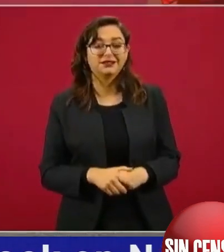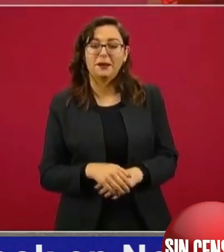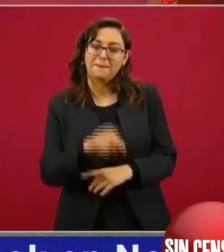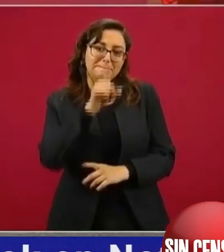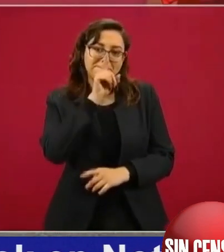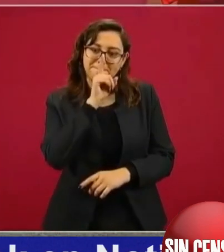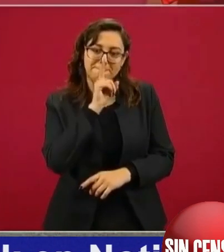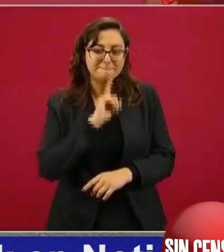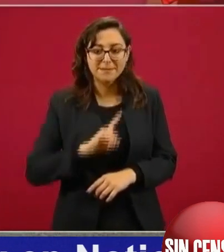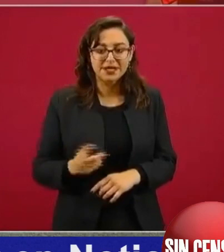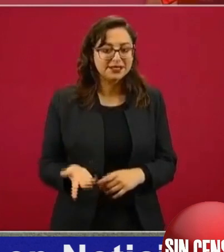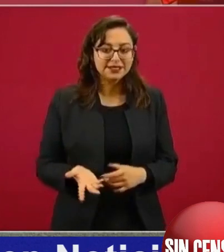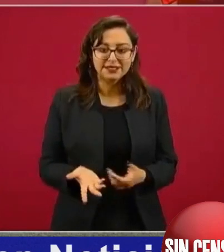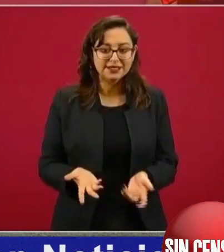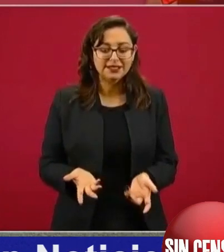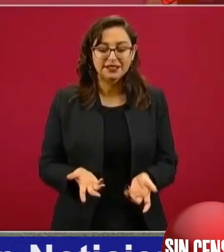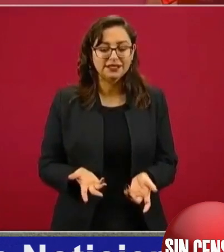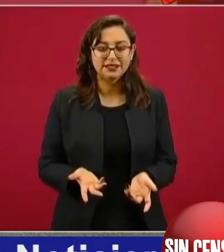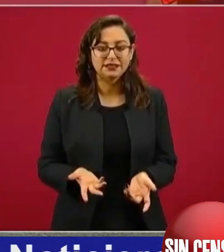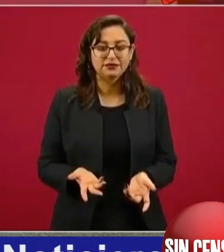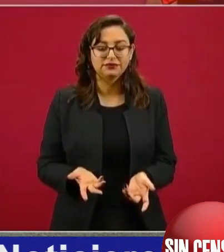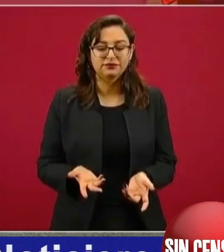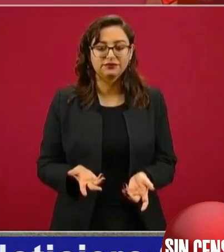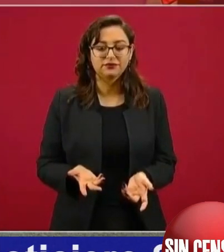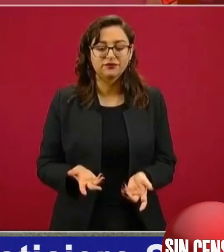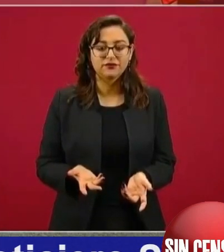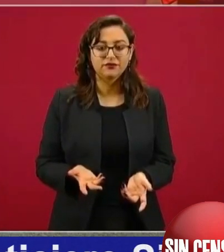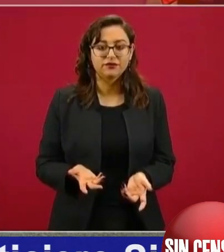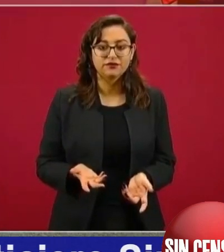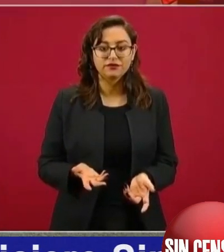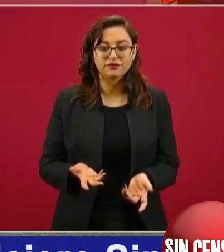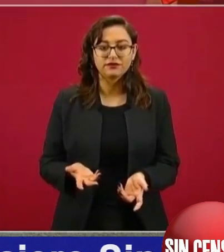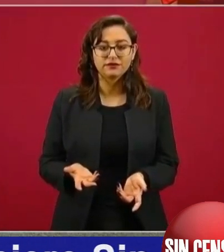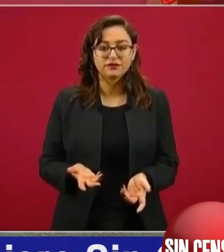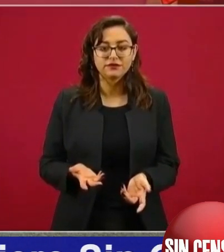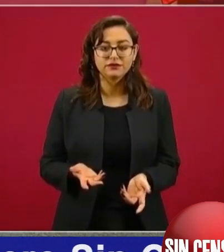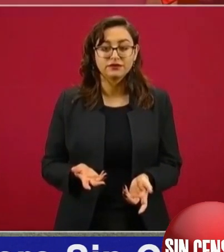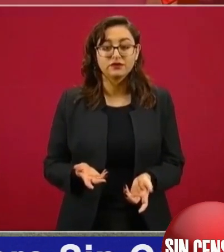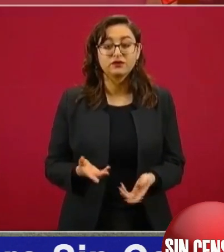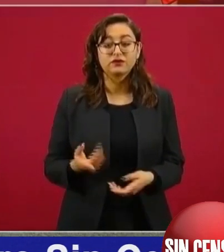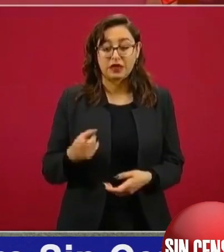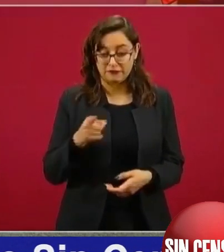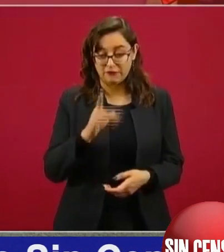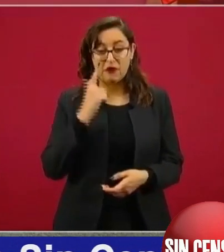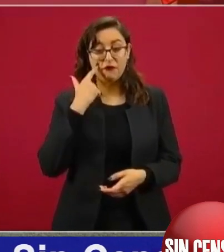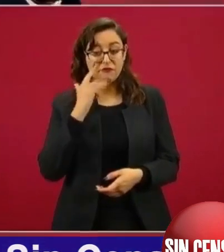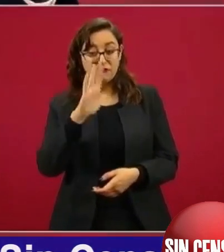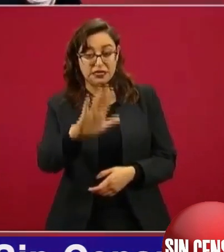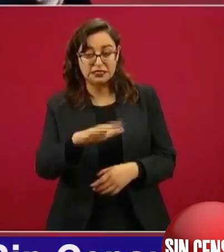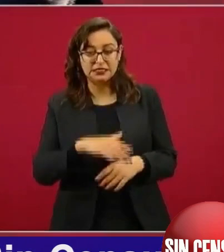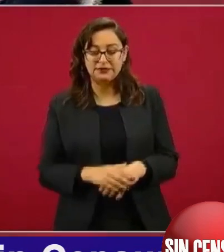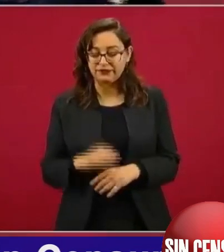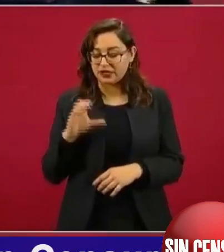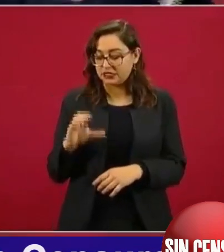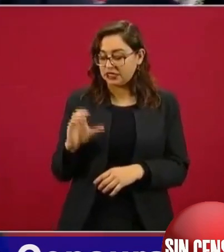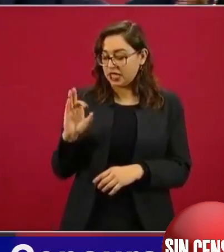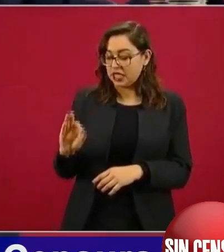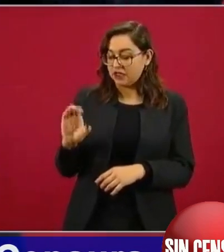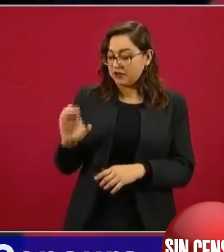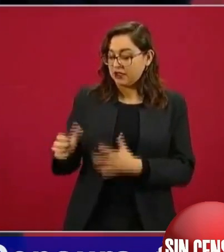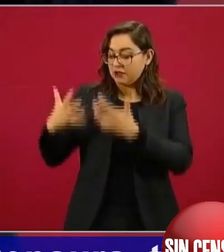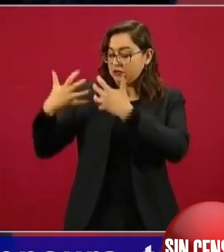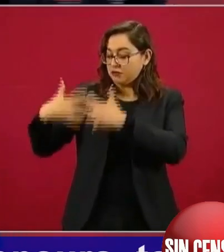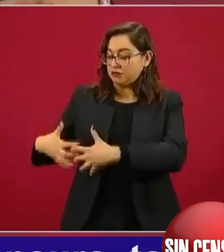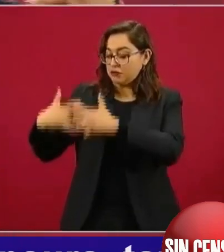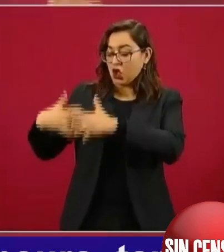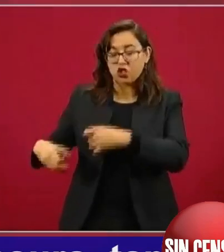que si se permitiera que todas las plantas de la Comisión Federal de Electricidad